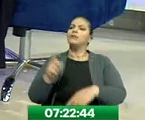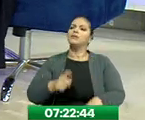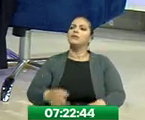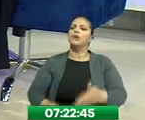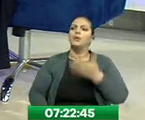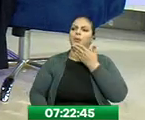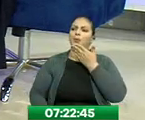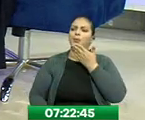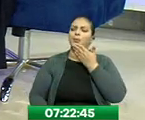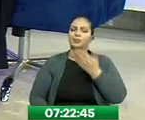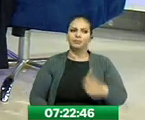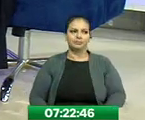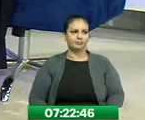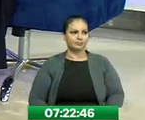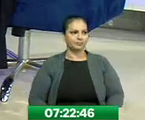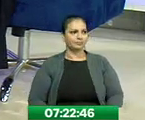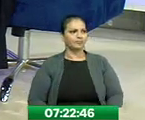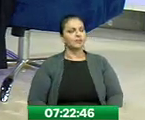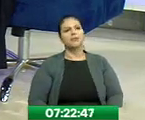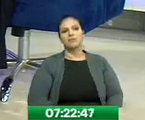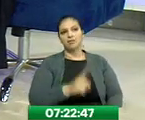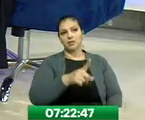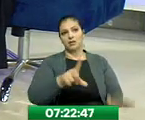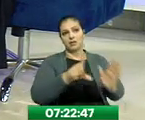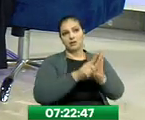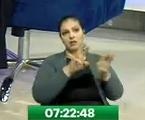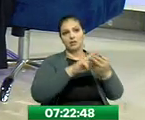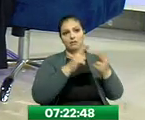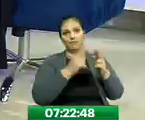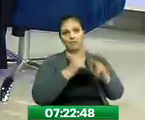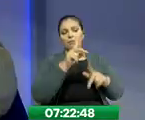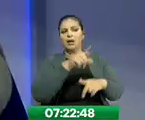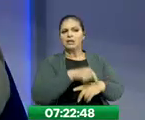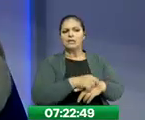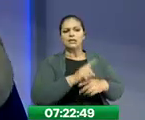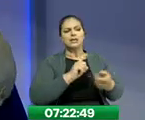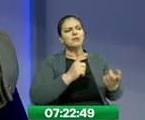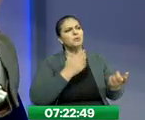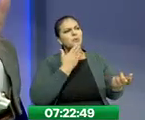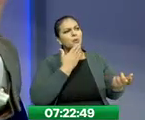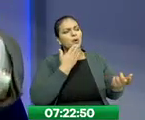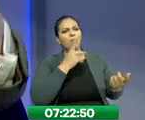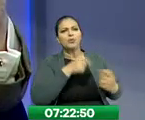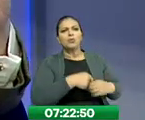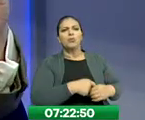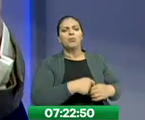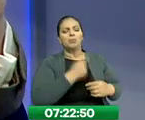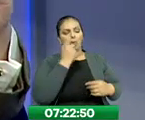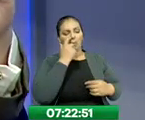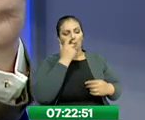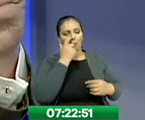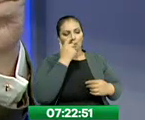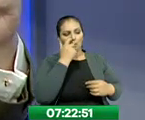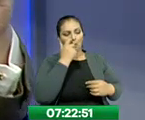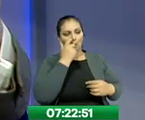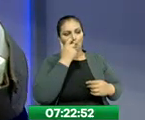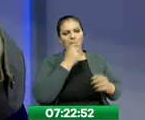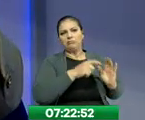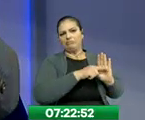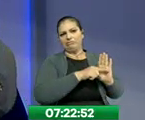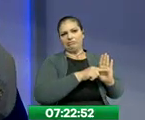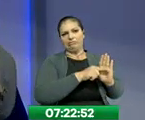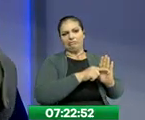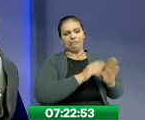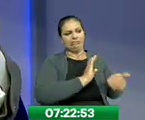ver, si llegan con más cargas impositivas hay que rechazarlas. Bien. No. Si llegan con restricciones o tibiezas